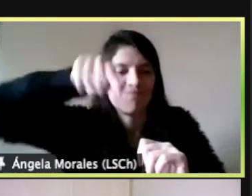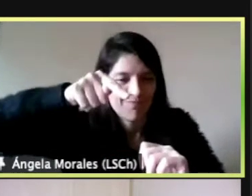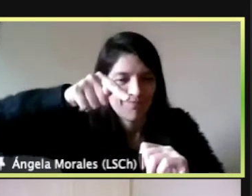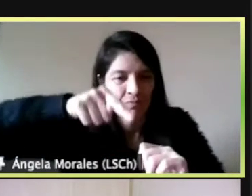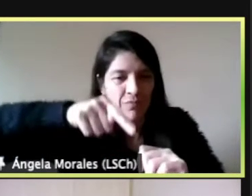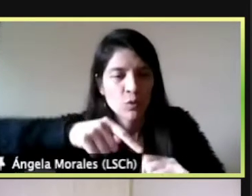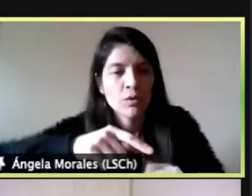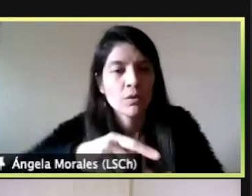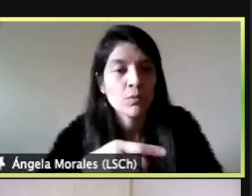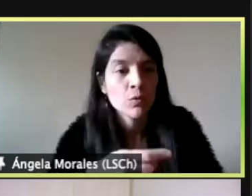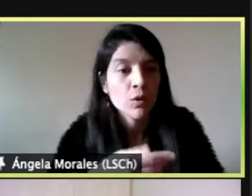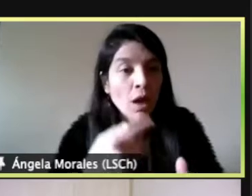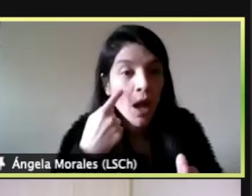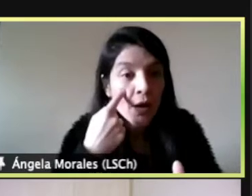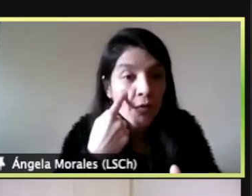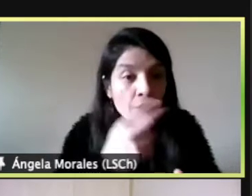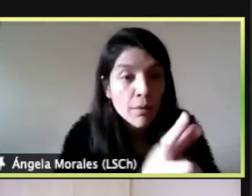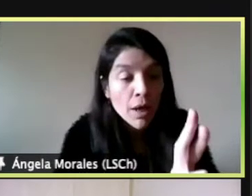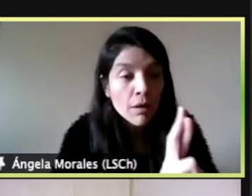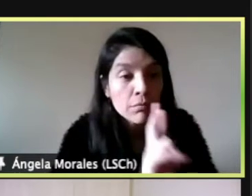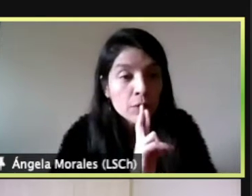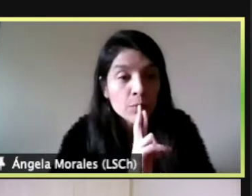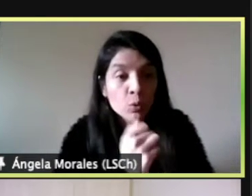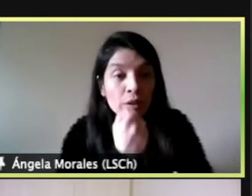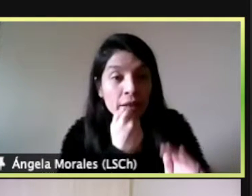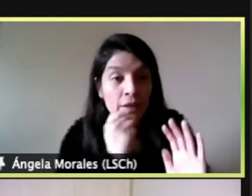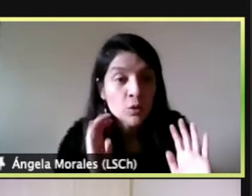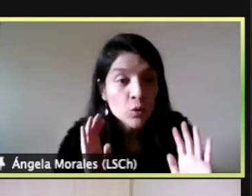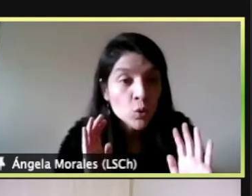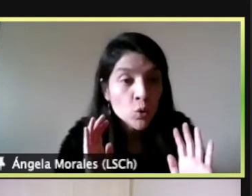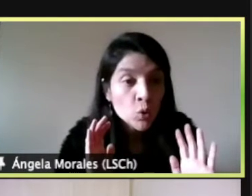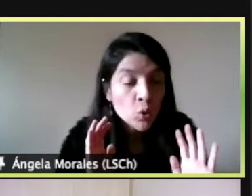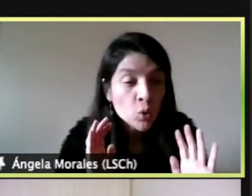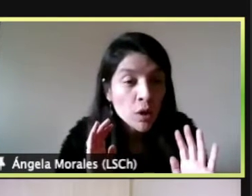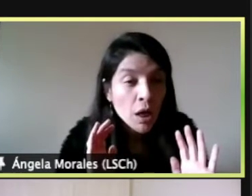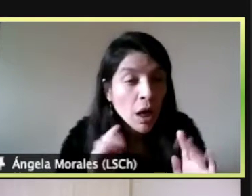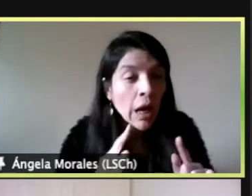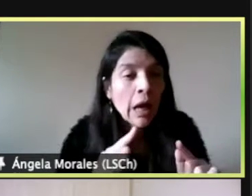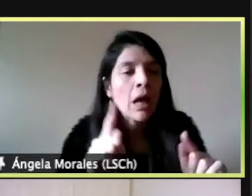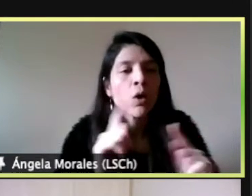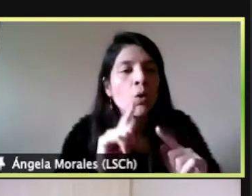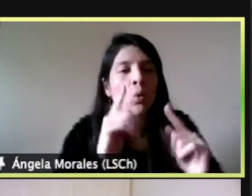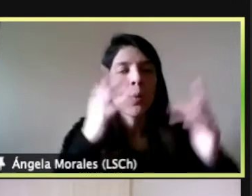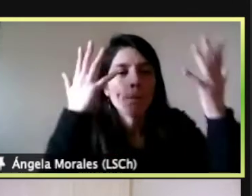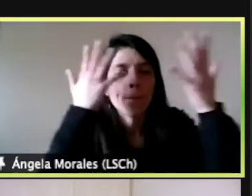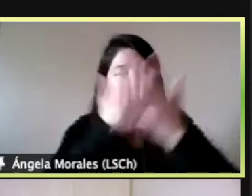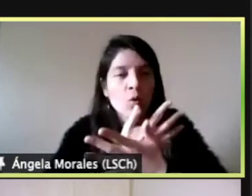acá, aquí me confundí, esto es punto, no doble punto. Ahora sí.